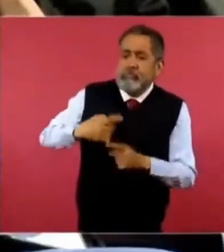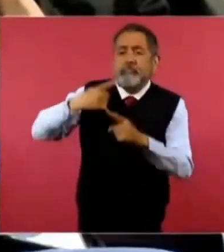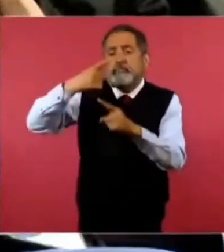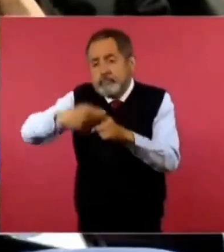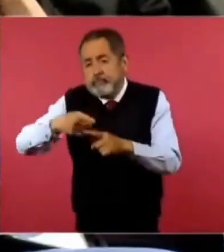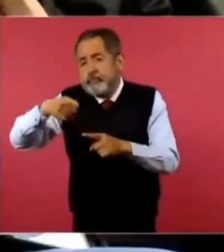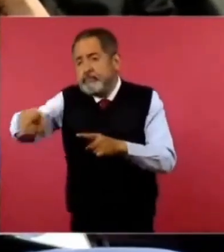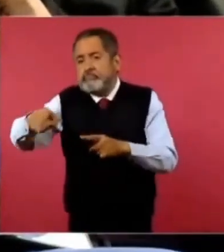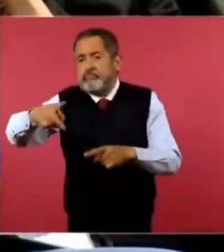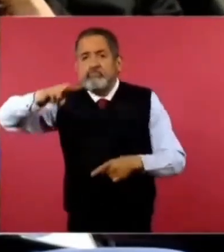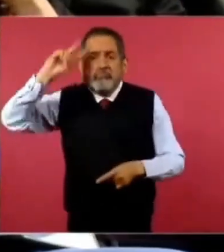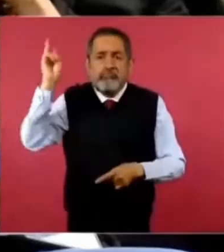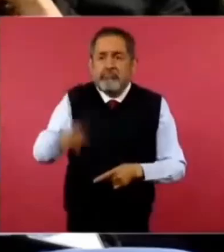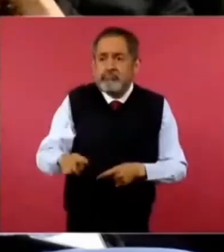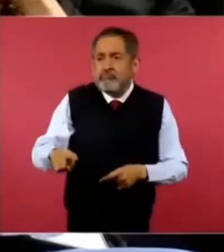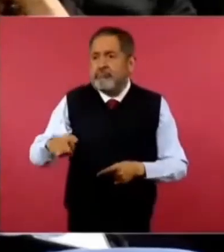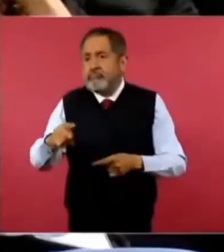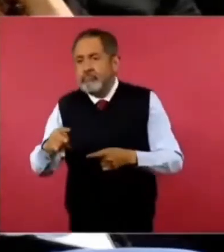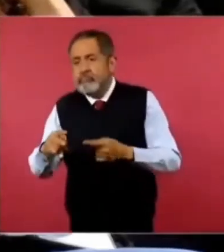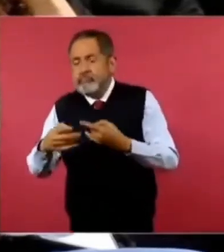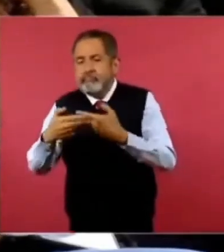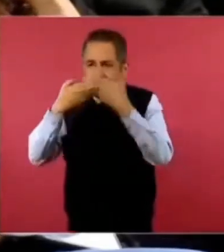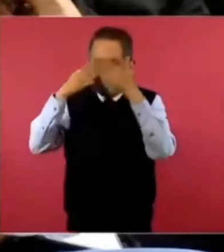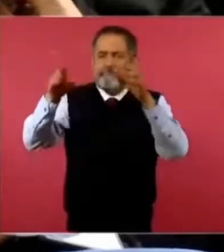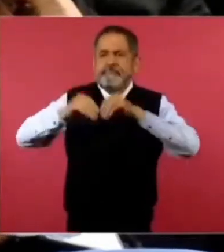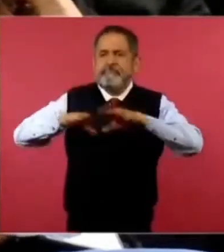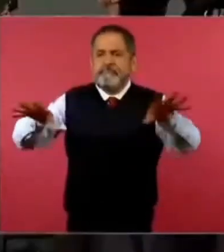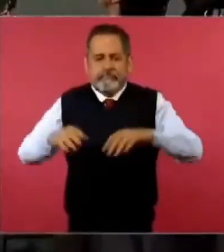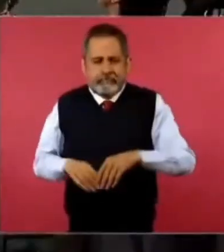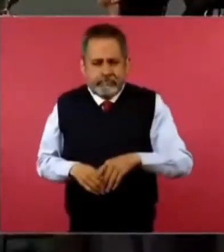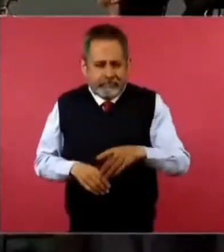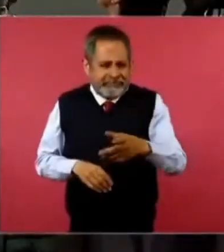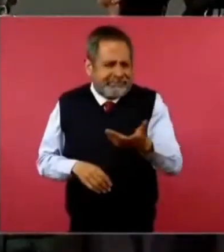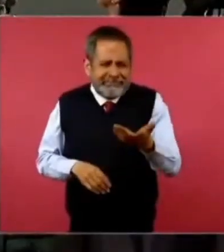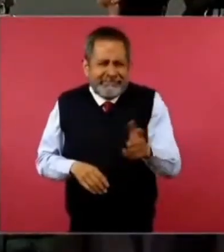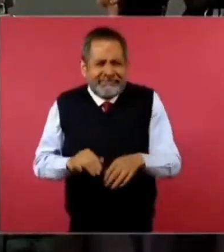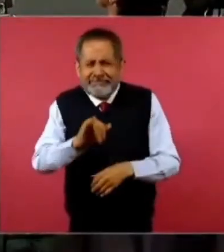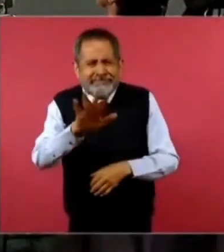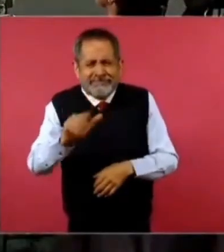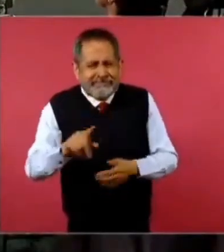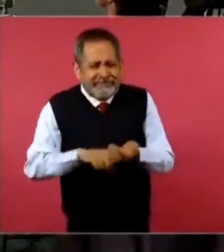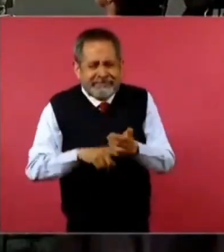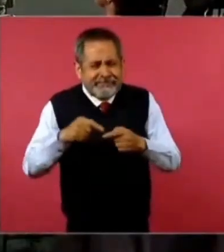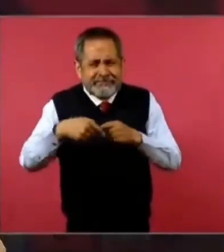celebración de millones de mexicanos. Sí, pero eso sí va a caer.